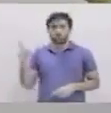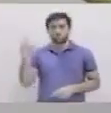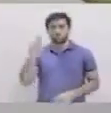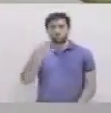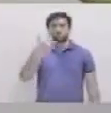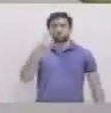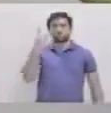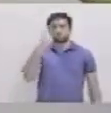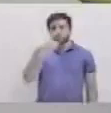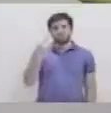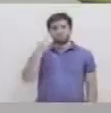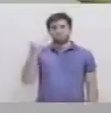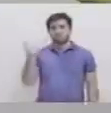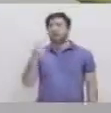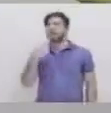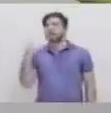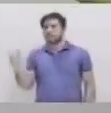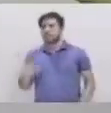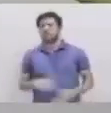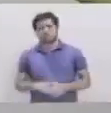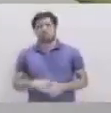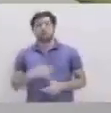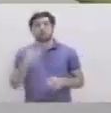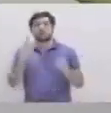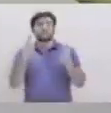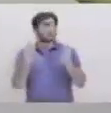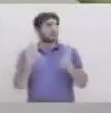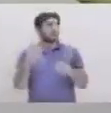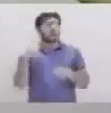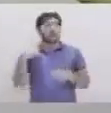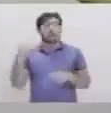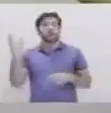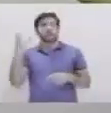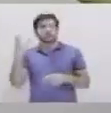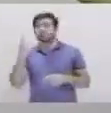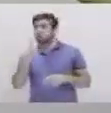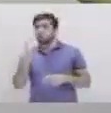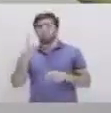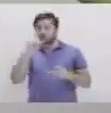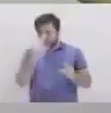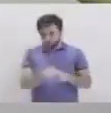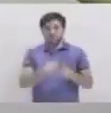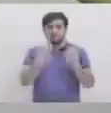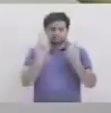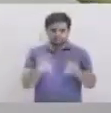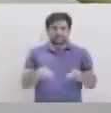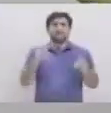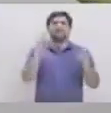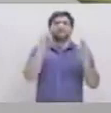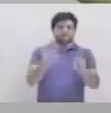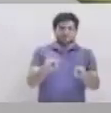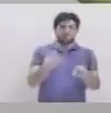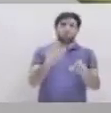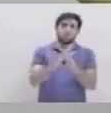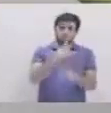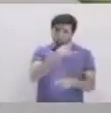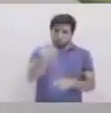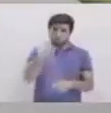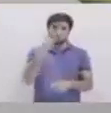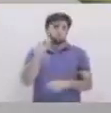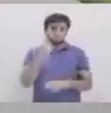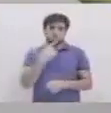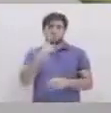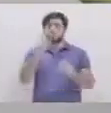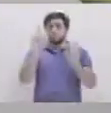una frase, y es que no basta con oír la música, además hay que verla. Entonces,